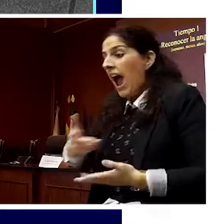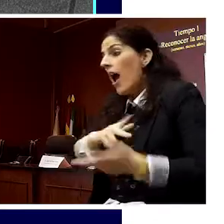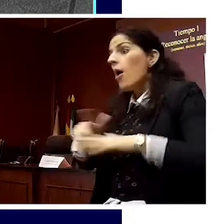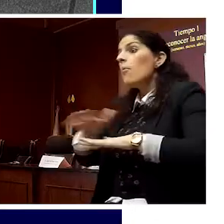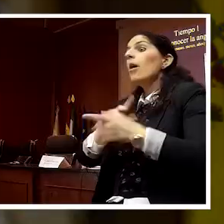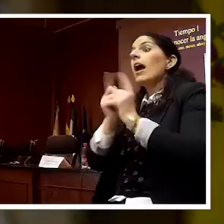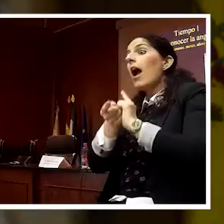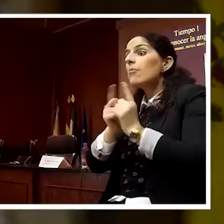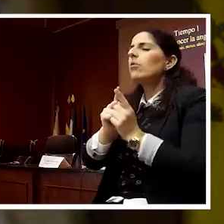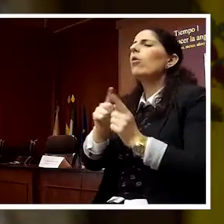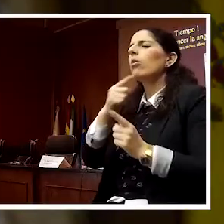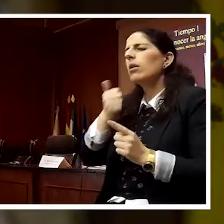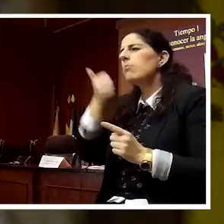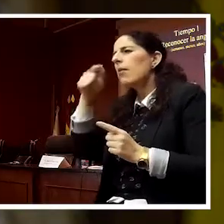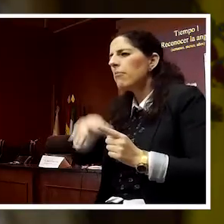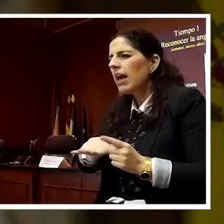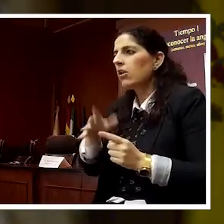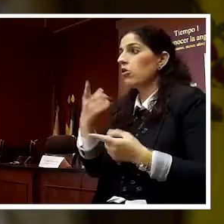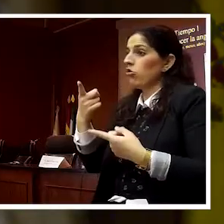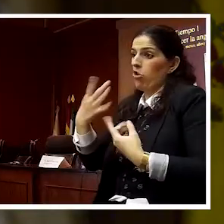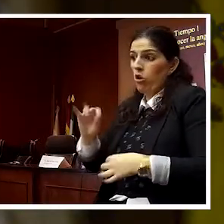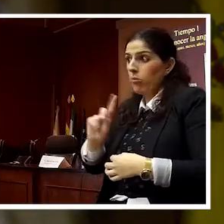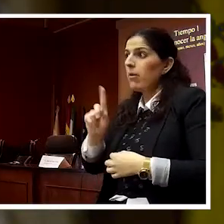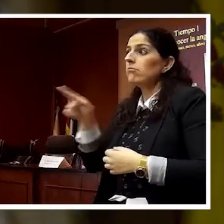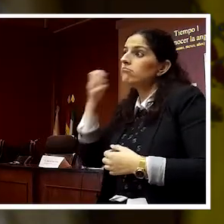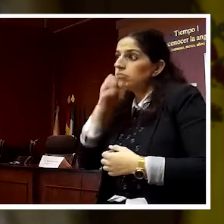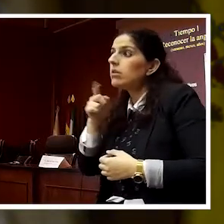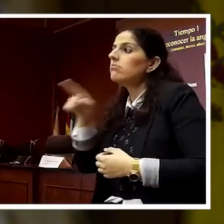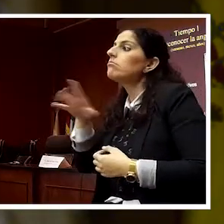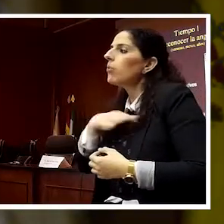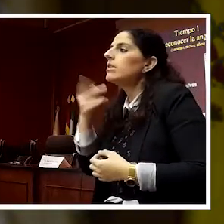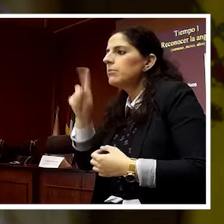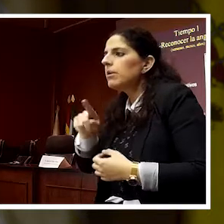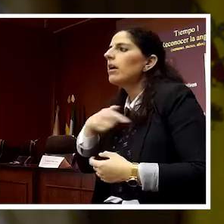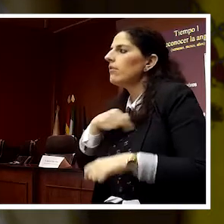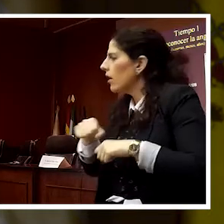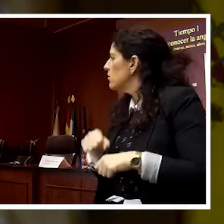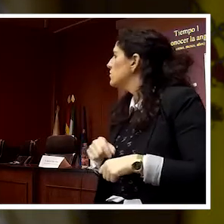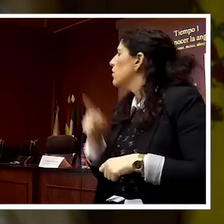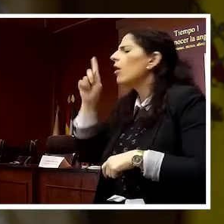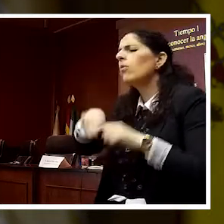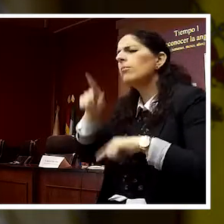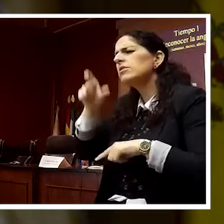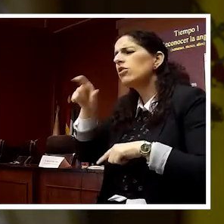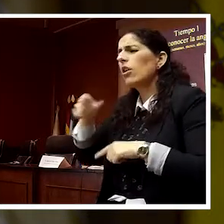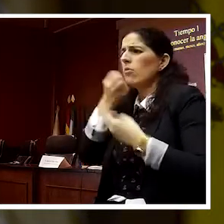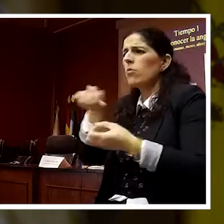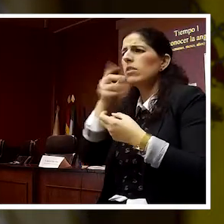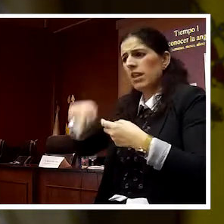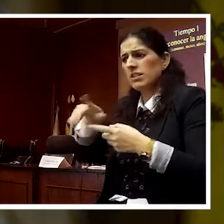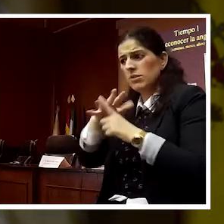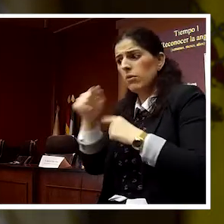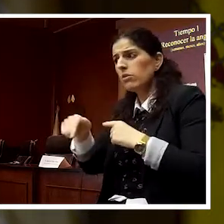Es frecuente escuchar de algunos pacientes que cuando tienen esta situación tienen